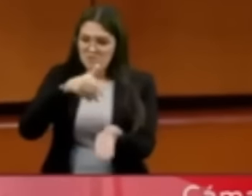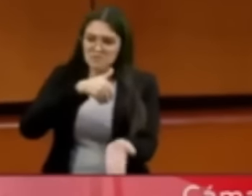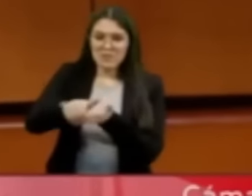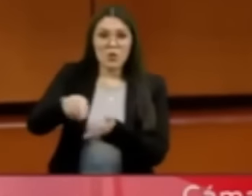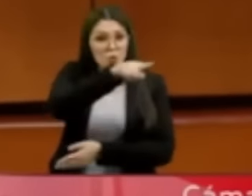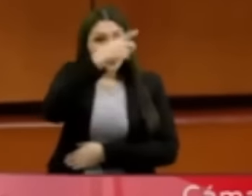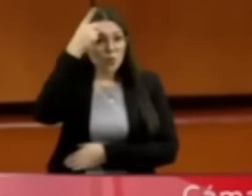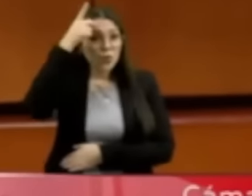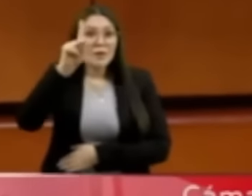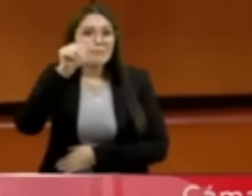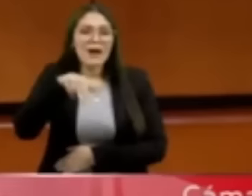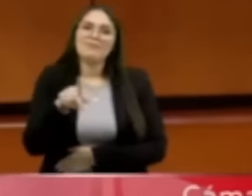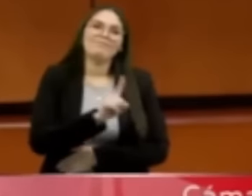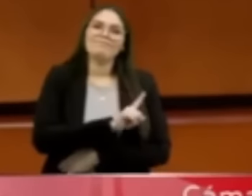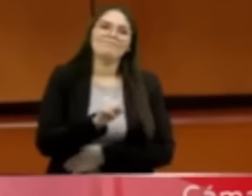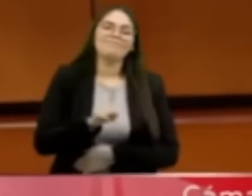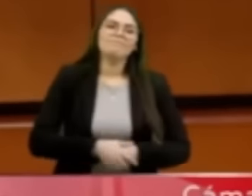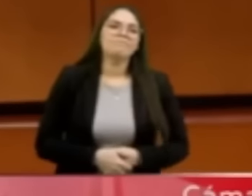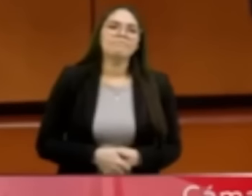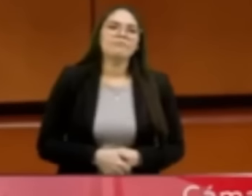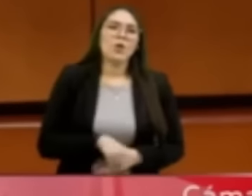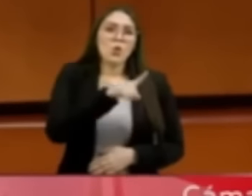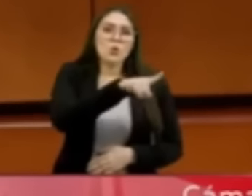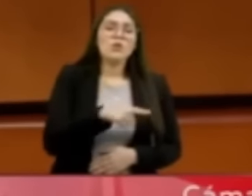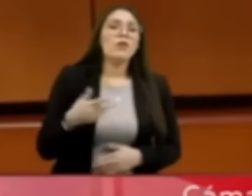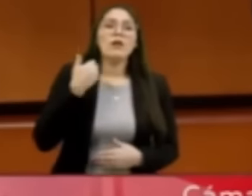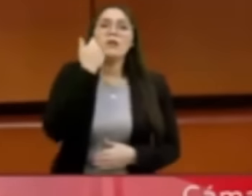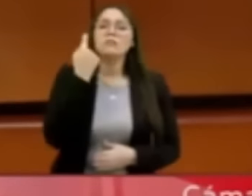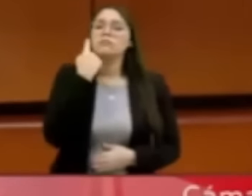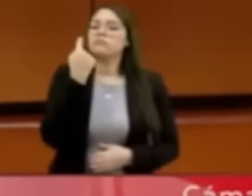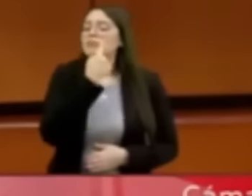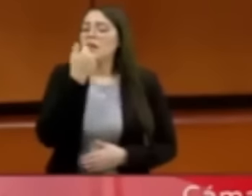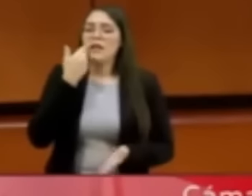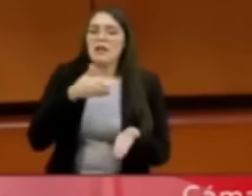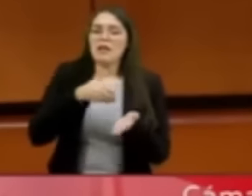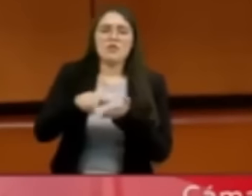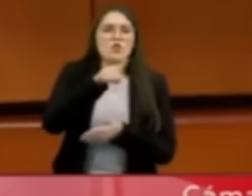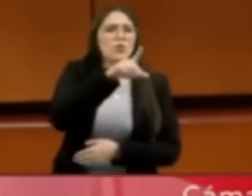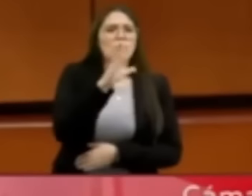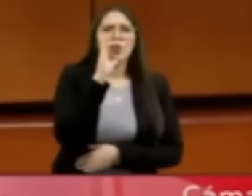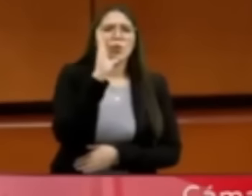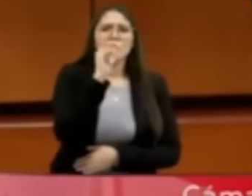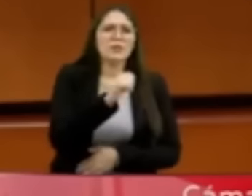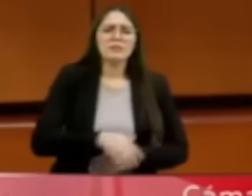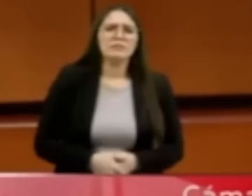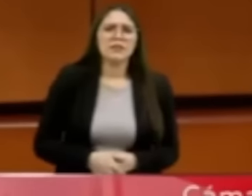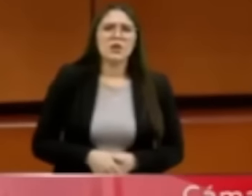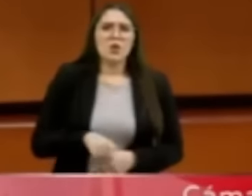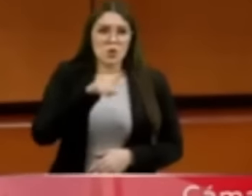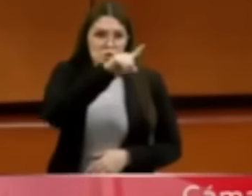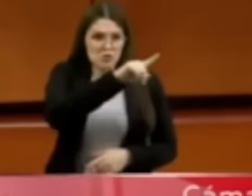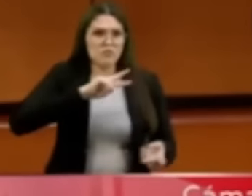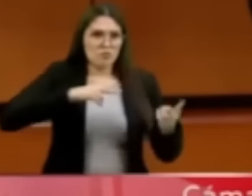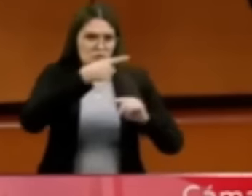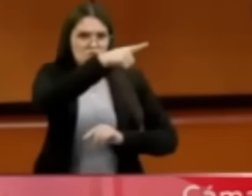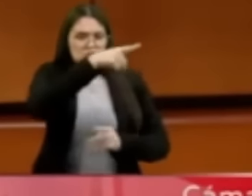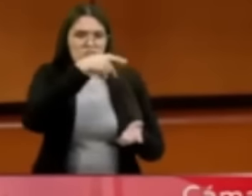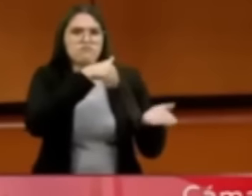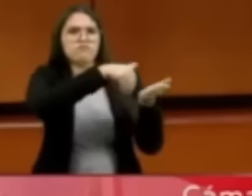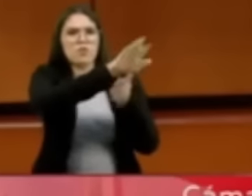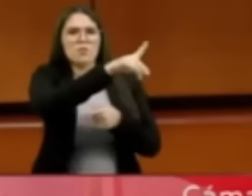dueño del Partido Acción Nacional. No puedes expulsar absolutamente a nadie. Si acaso serás expulsado tú por lo que